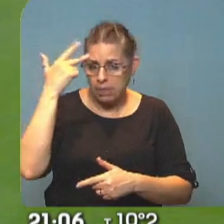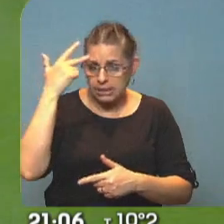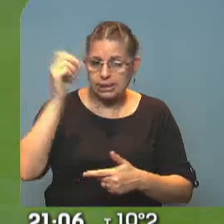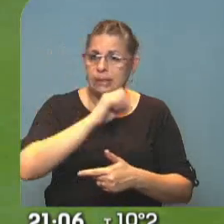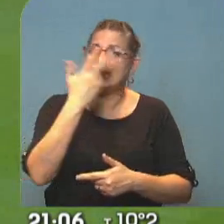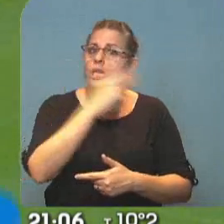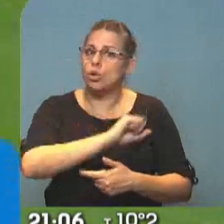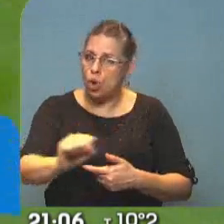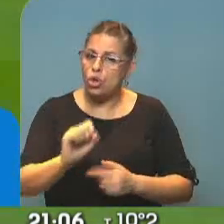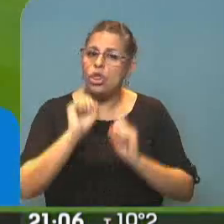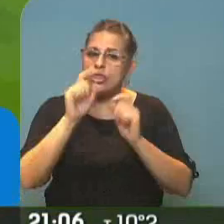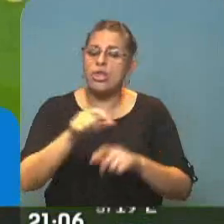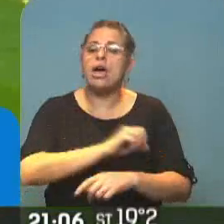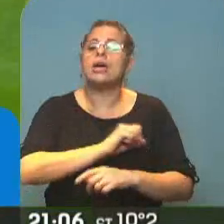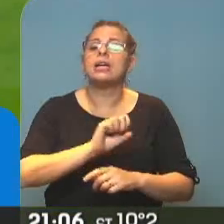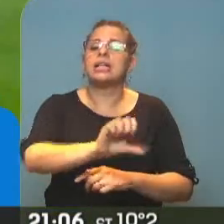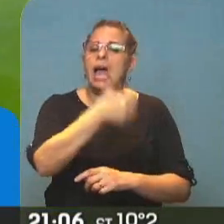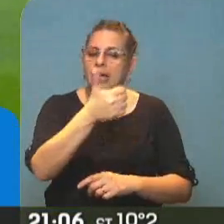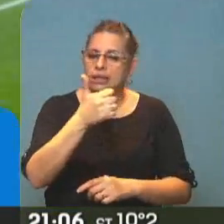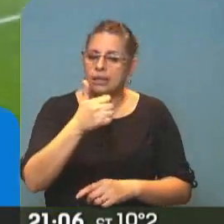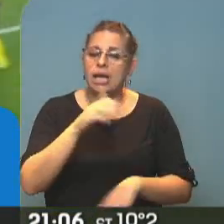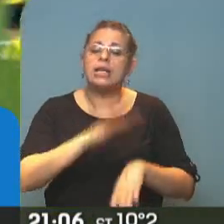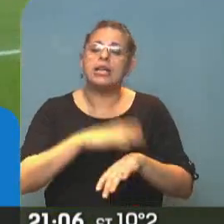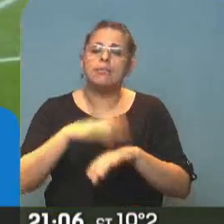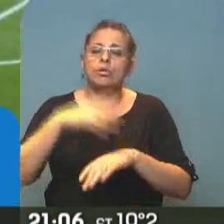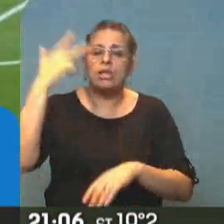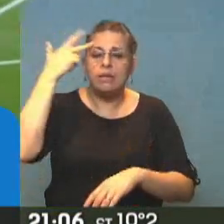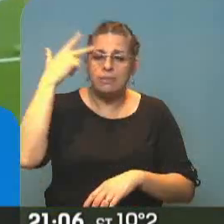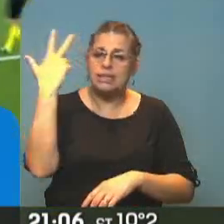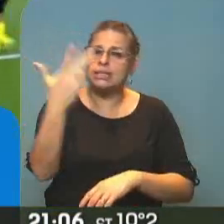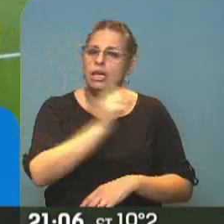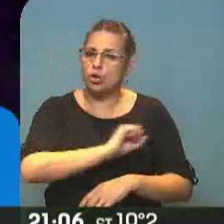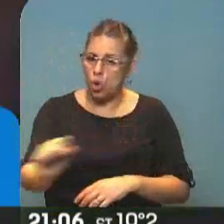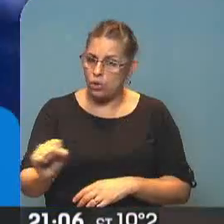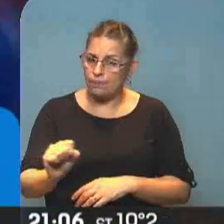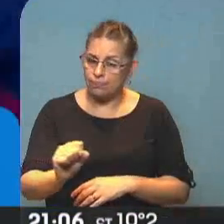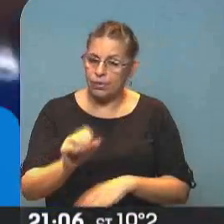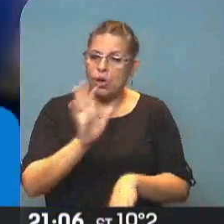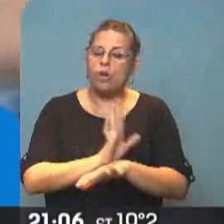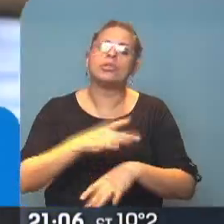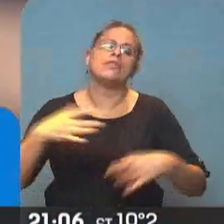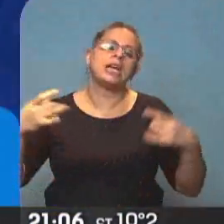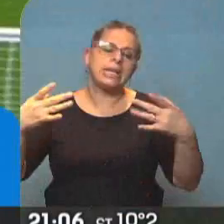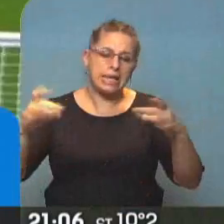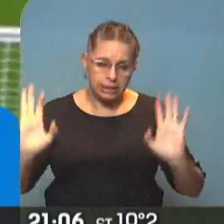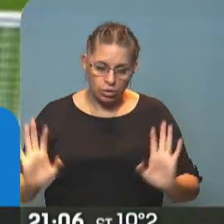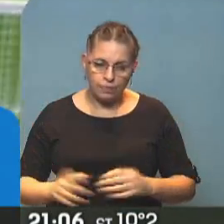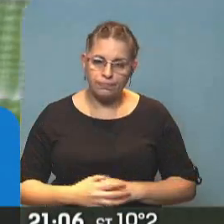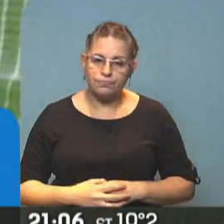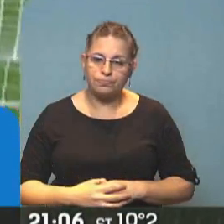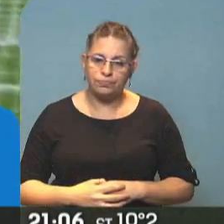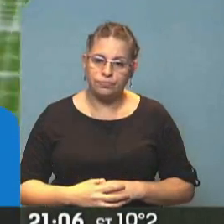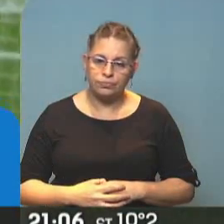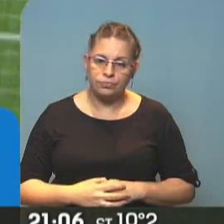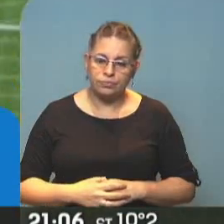3 para una victoria contundente, sí, triplete de Lionel en una especie de clásico, si se quiere. La